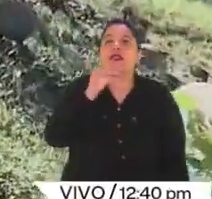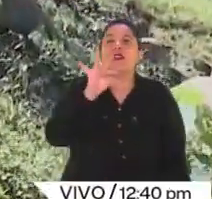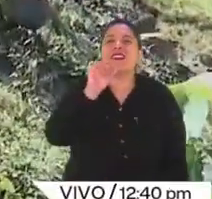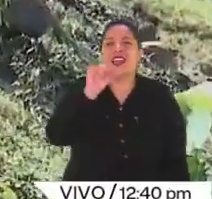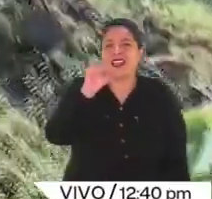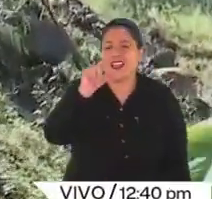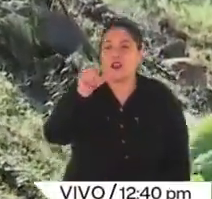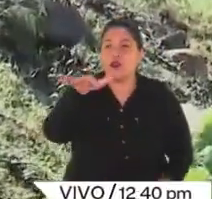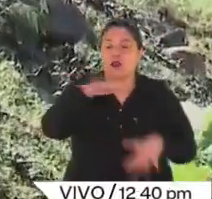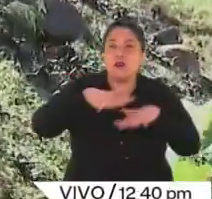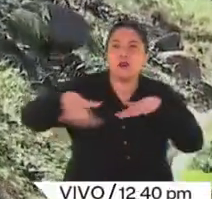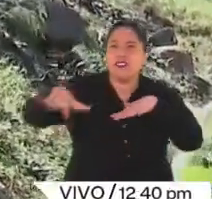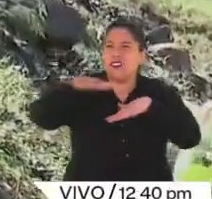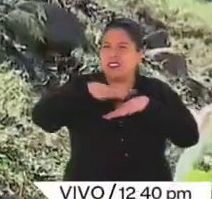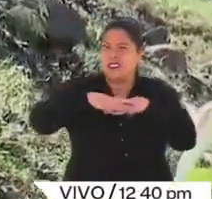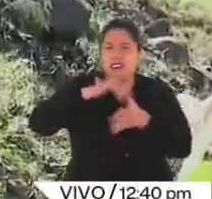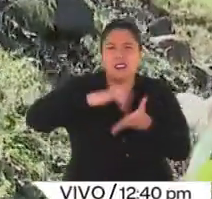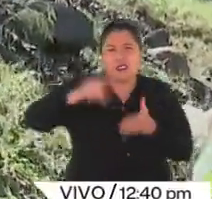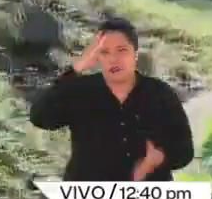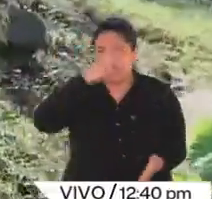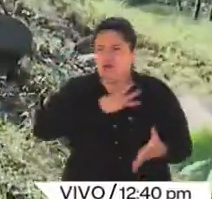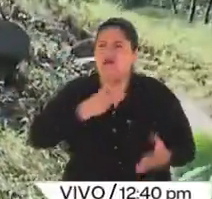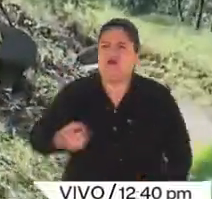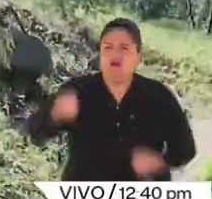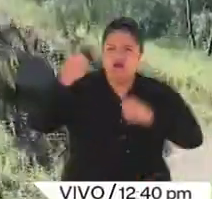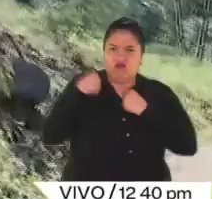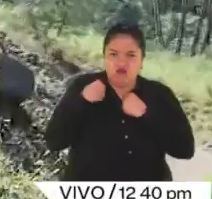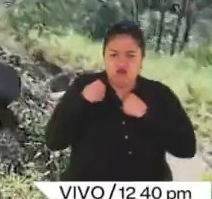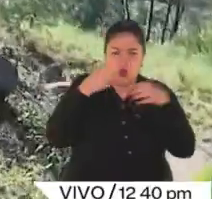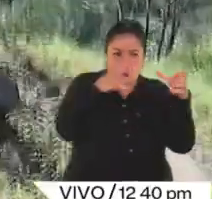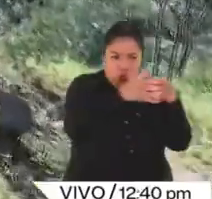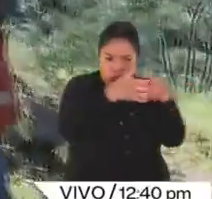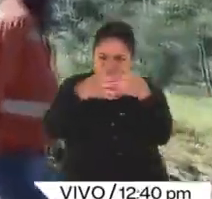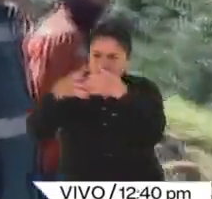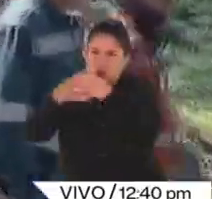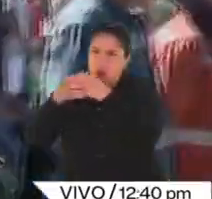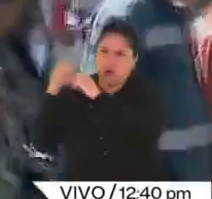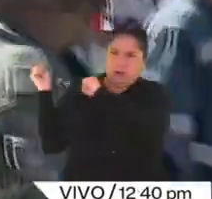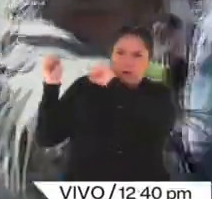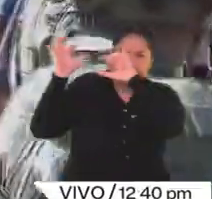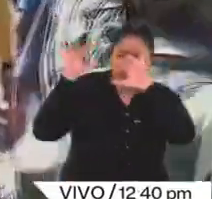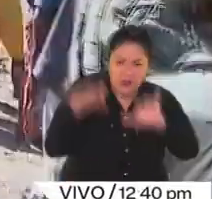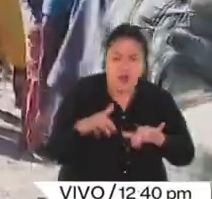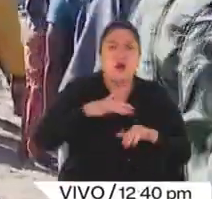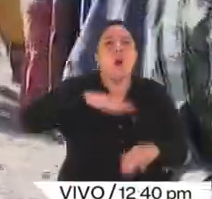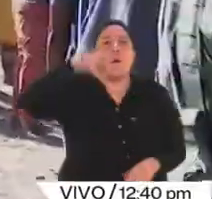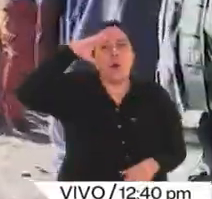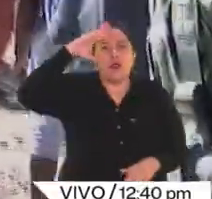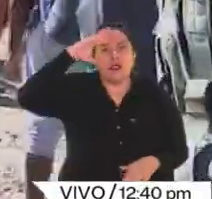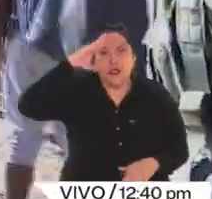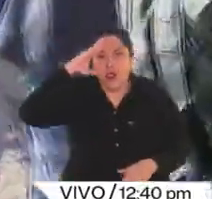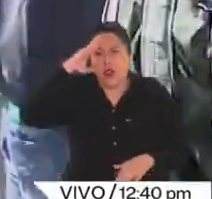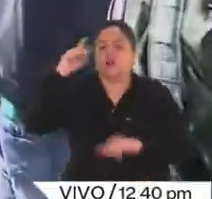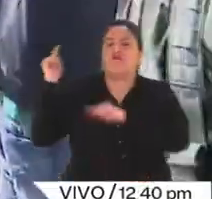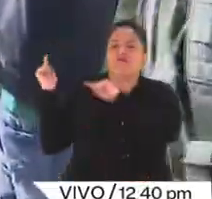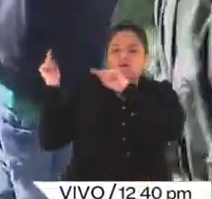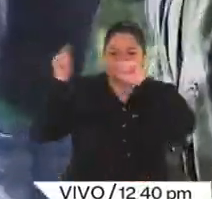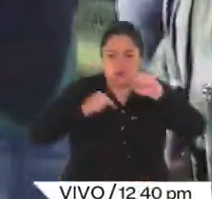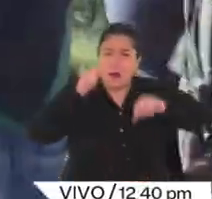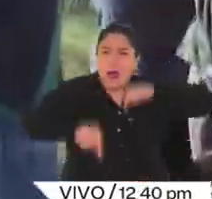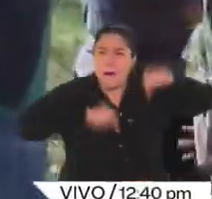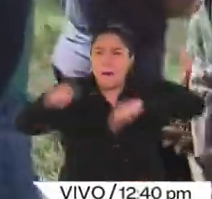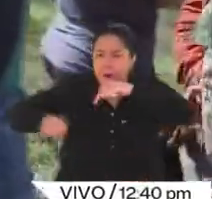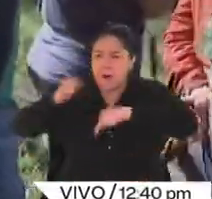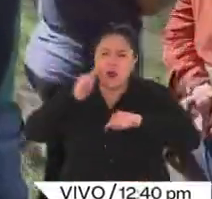varios pelotones del ejército, uniformados del ejército y también de la policía, justamente para poder ayudar en las labores